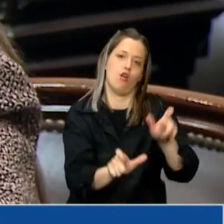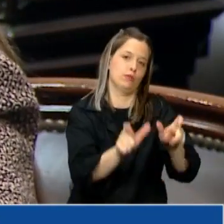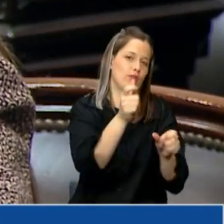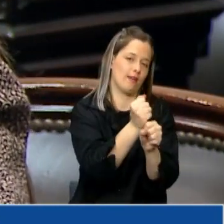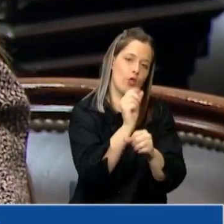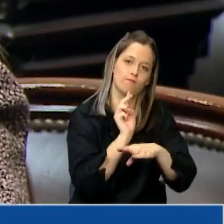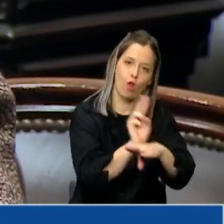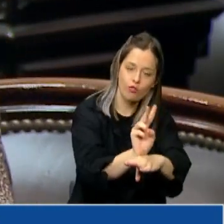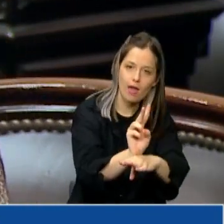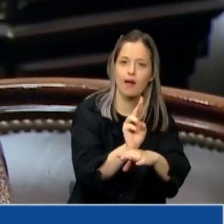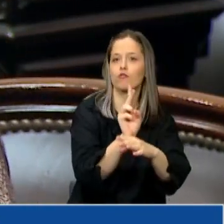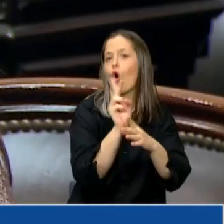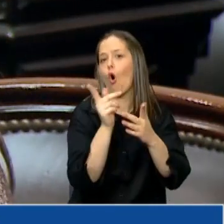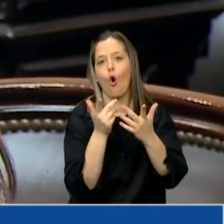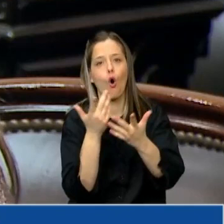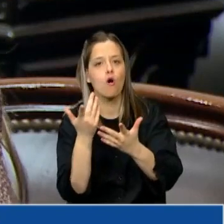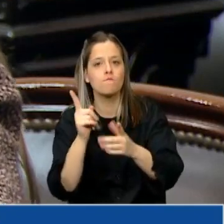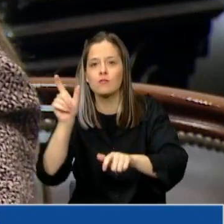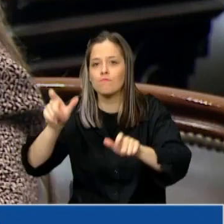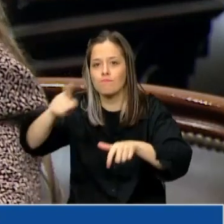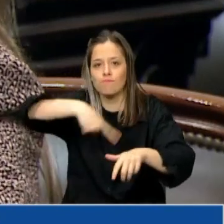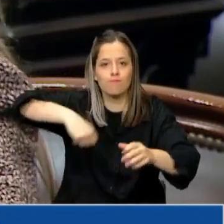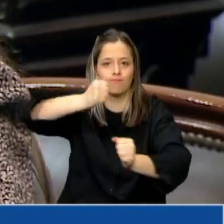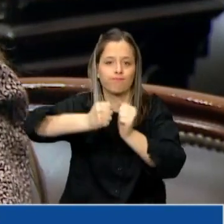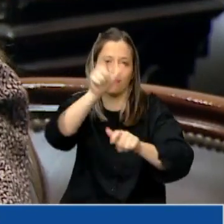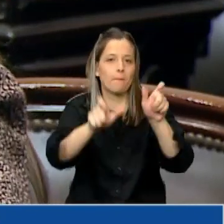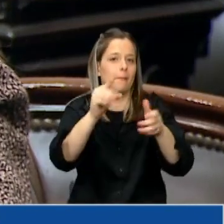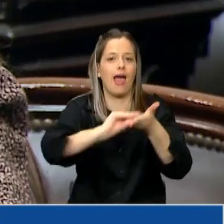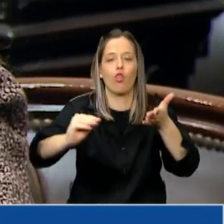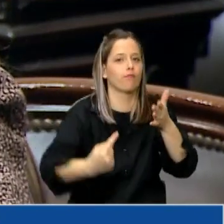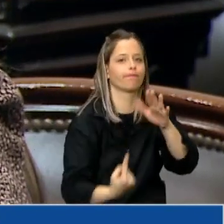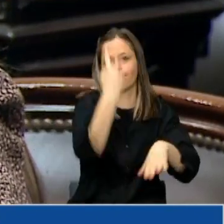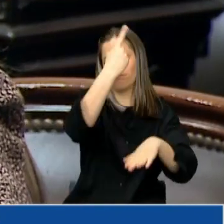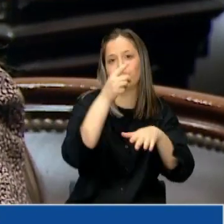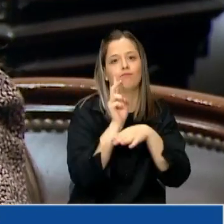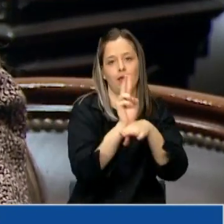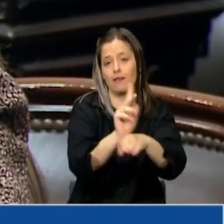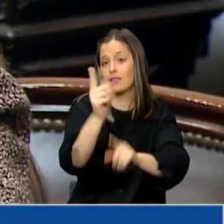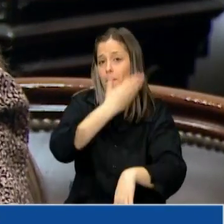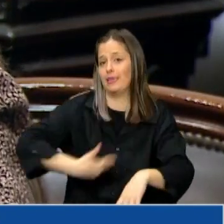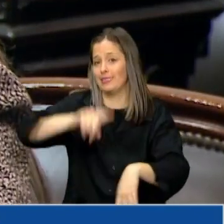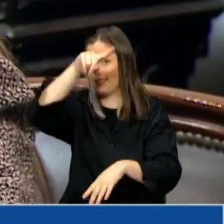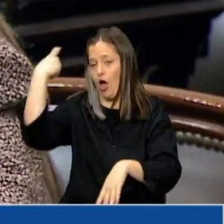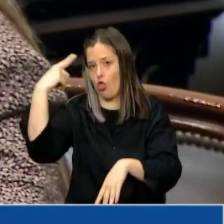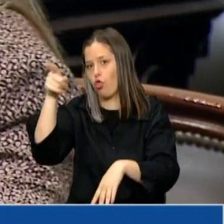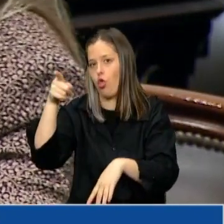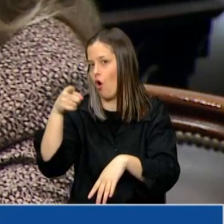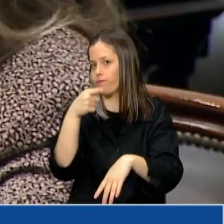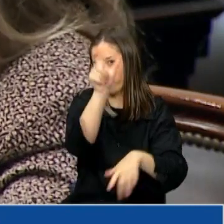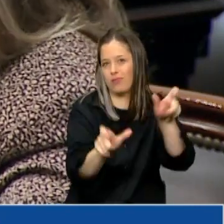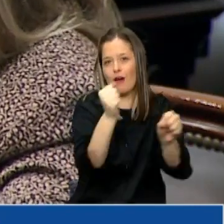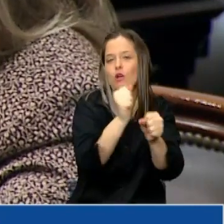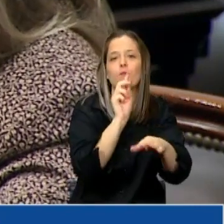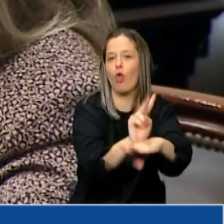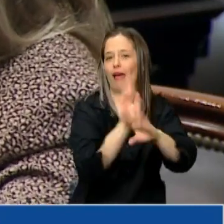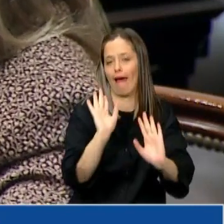trabajador, frente a los acreedores del trabajador y, por supuesto, frente al Estado, con el